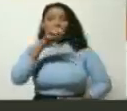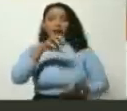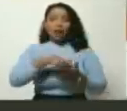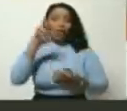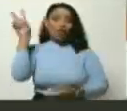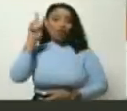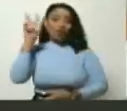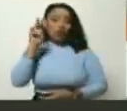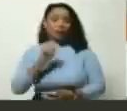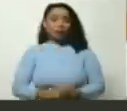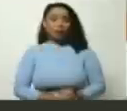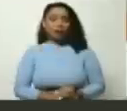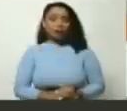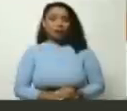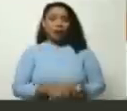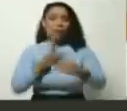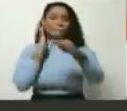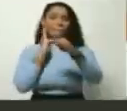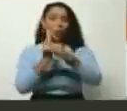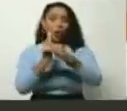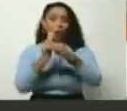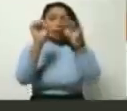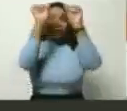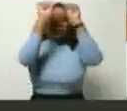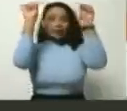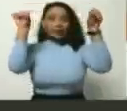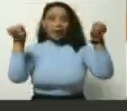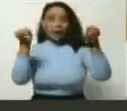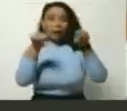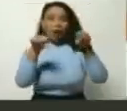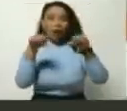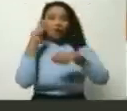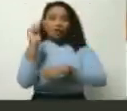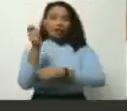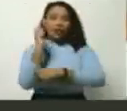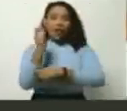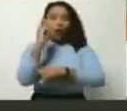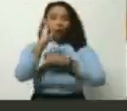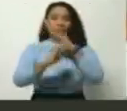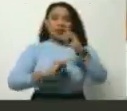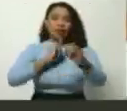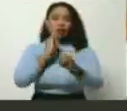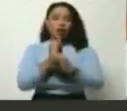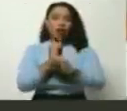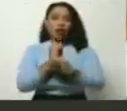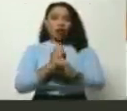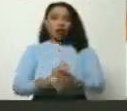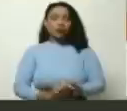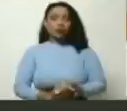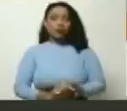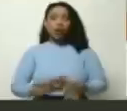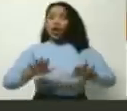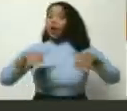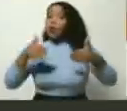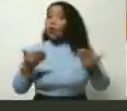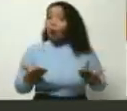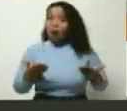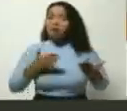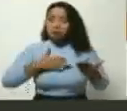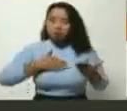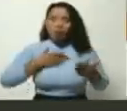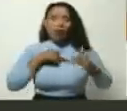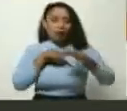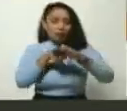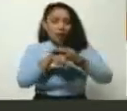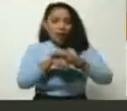venezolano, congelados en el sistema financiero internacional, a los cuales es posible